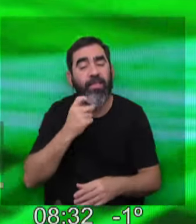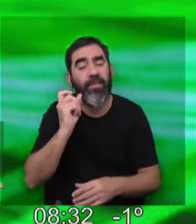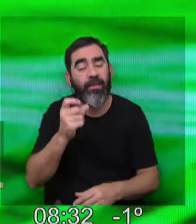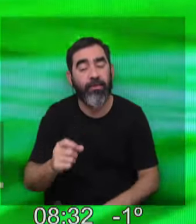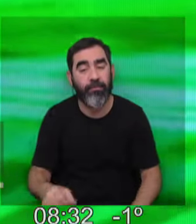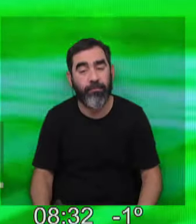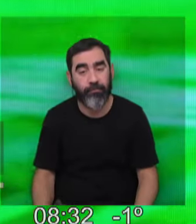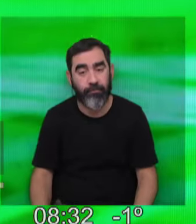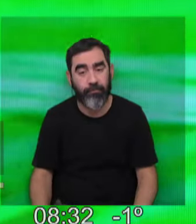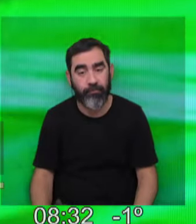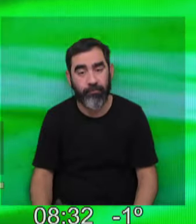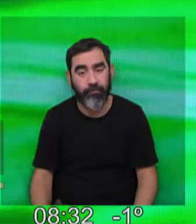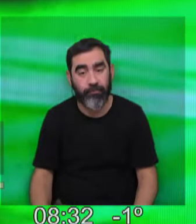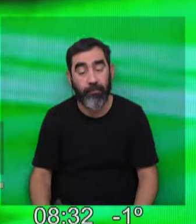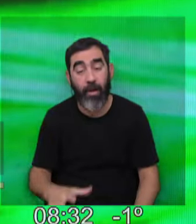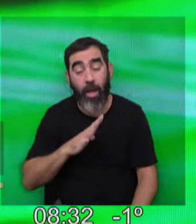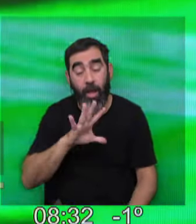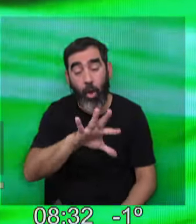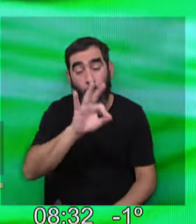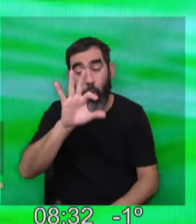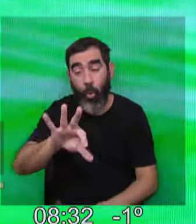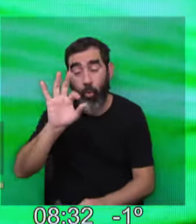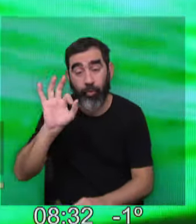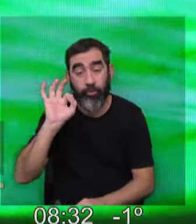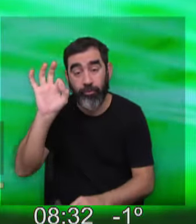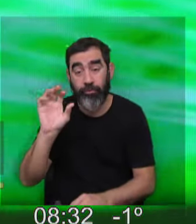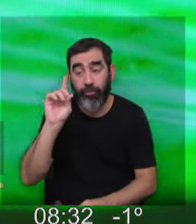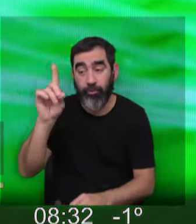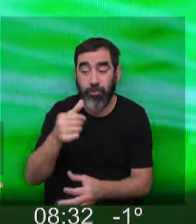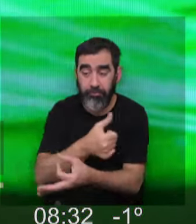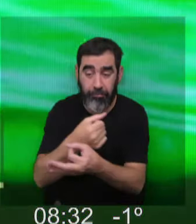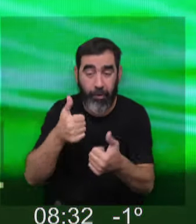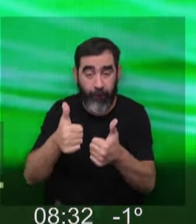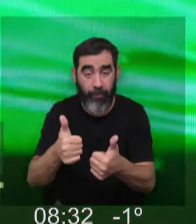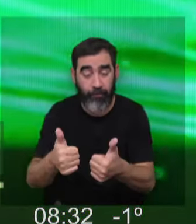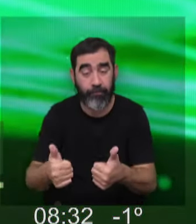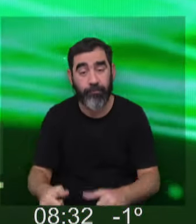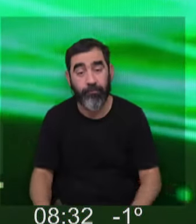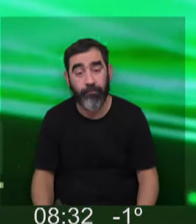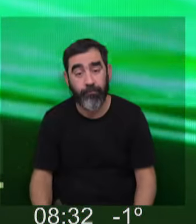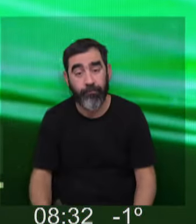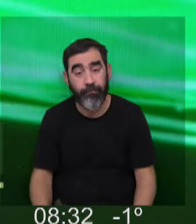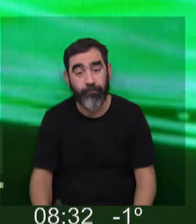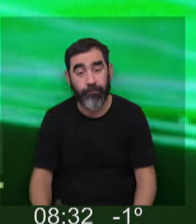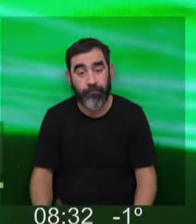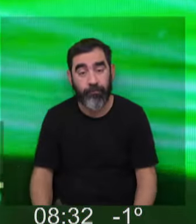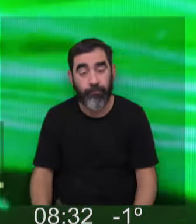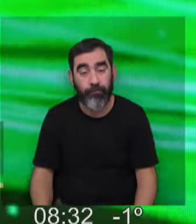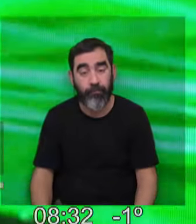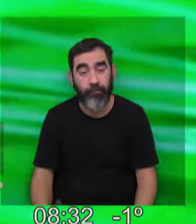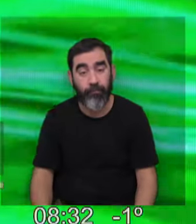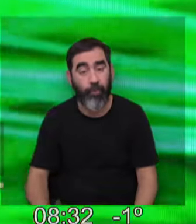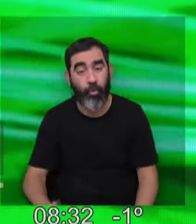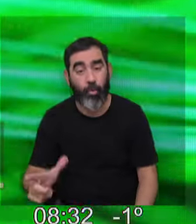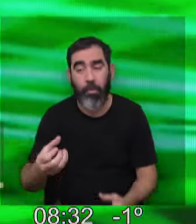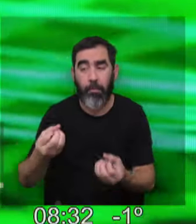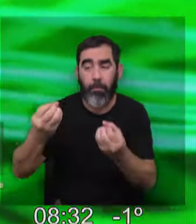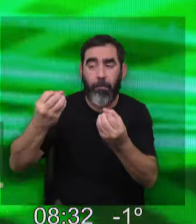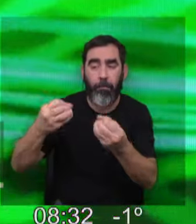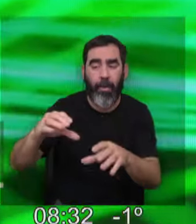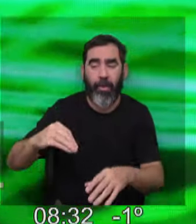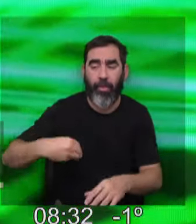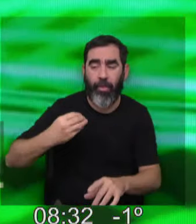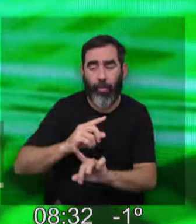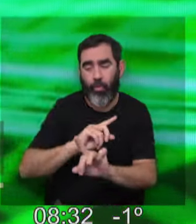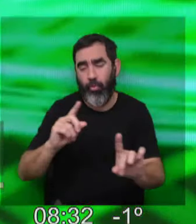bien, porque haya varias opciones ahora del Senado y a diputados, está bien. Uh-huh. O sea, porque no hay grandes perdedores, digamos,